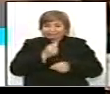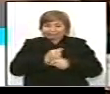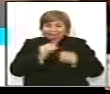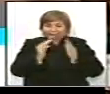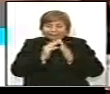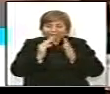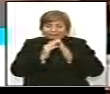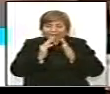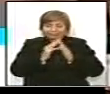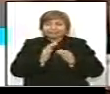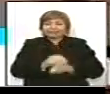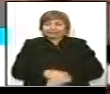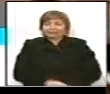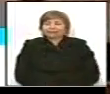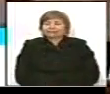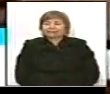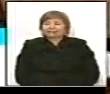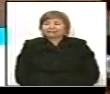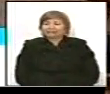¿no?